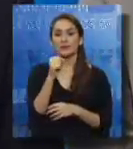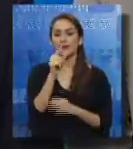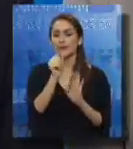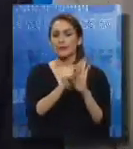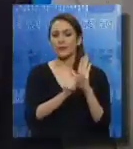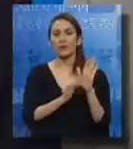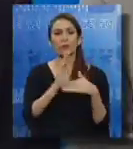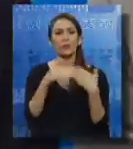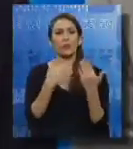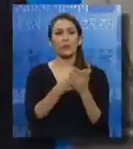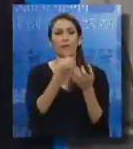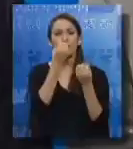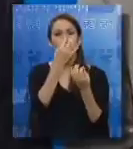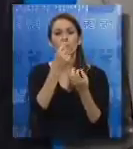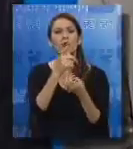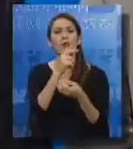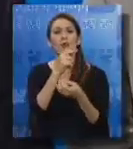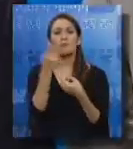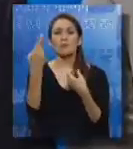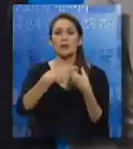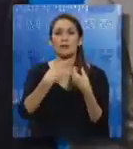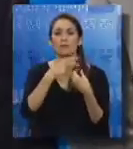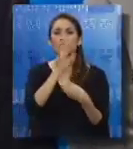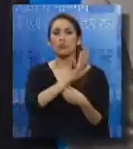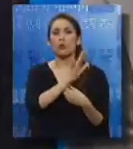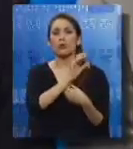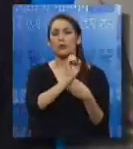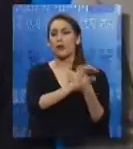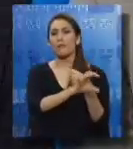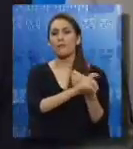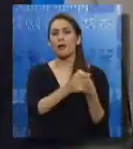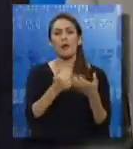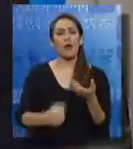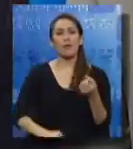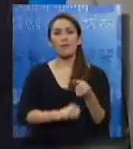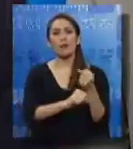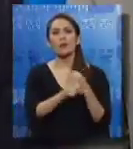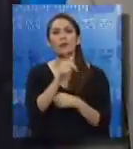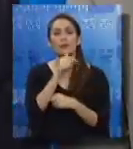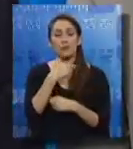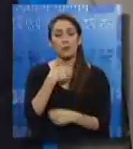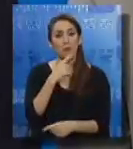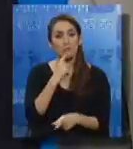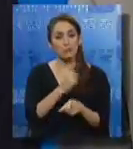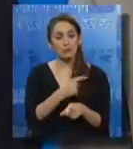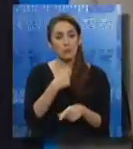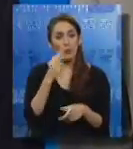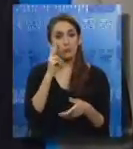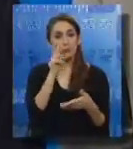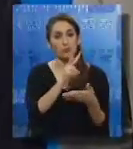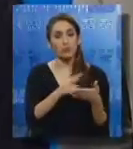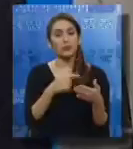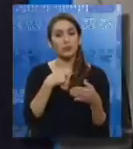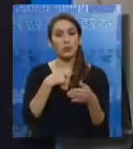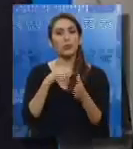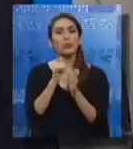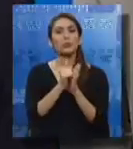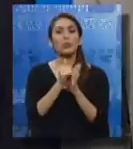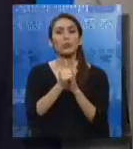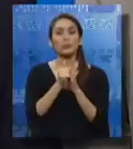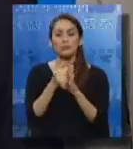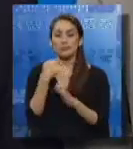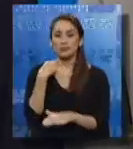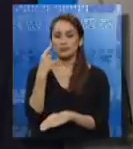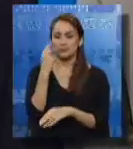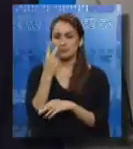detallado informe de quienes habían participado en la campaña. De ahí fui a YouTube y encontré el